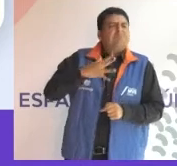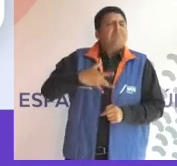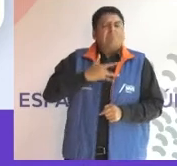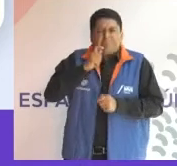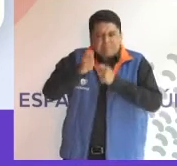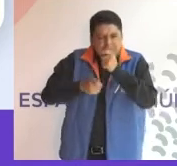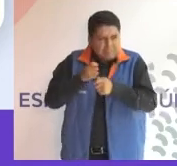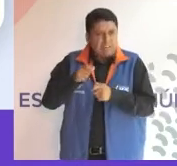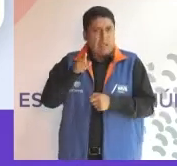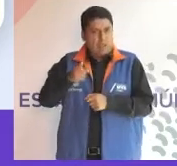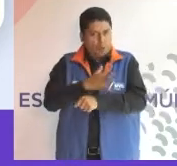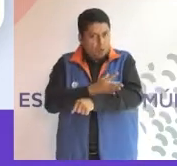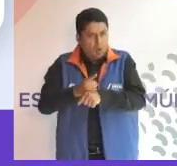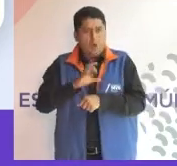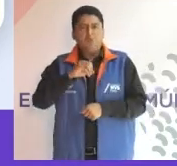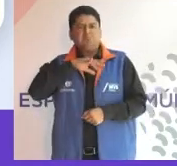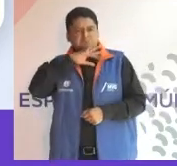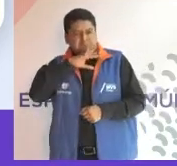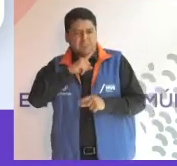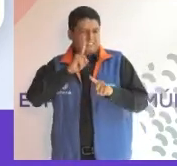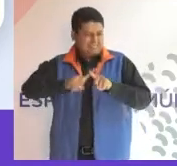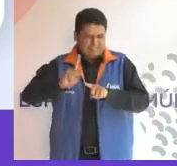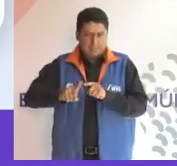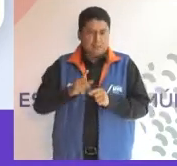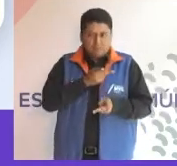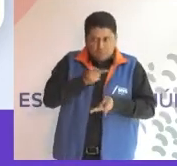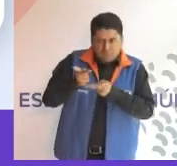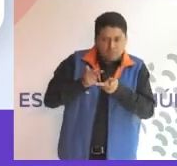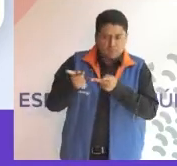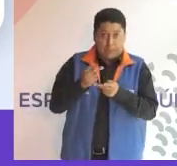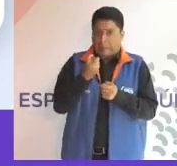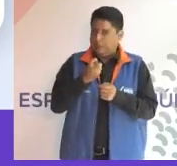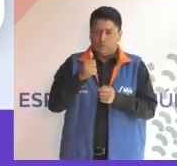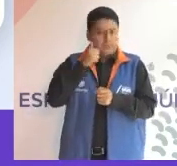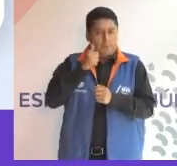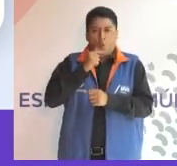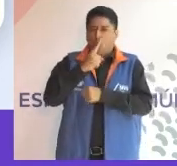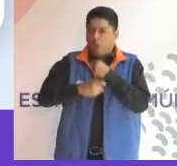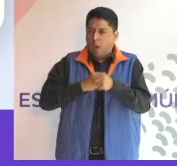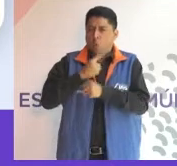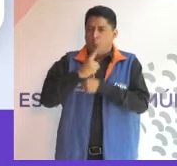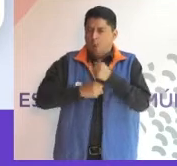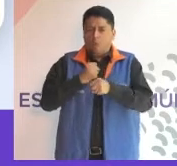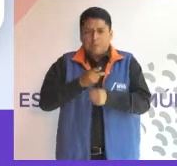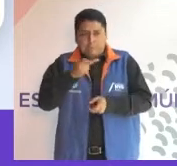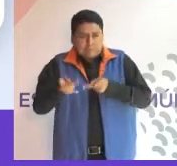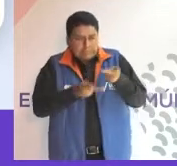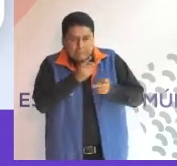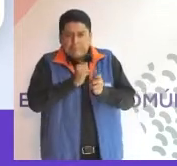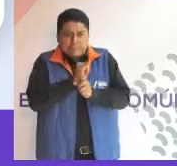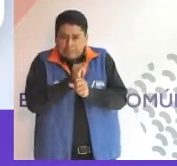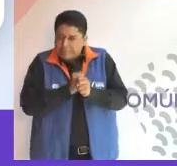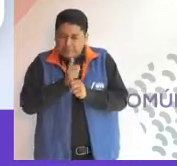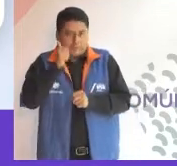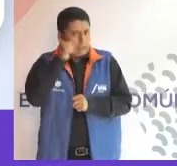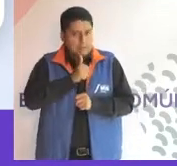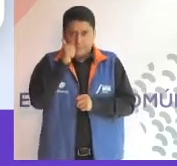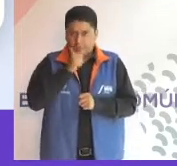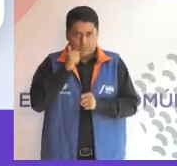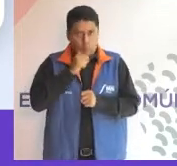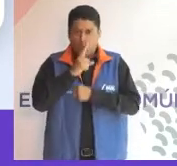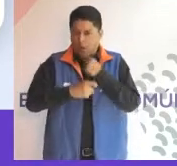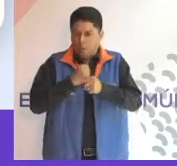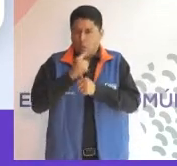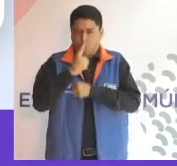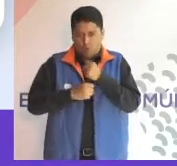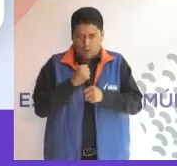años nos hemos estado midiendo en esto, que aquí a lo mejor ustedes podrán decir, bueno, pero eso no tiene que